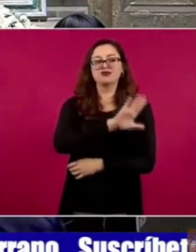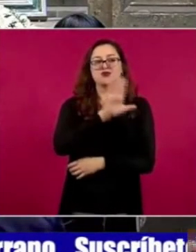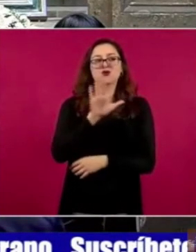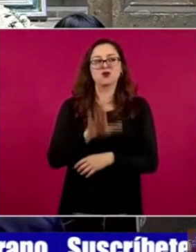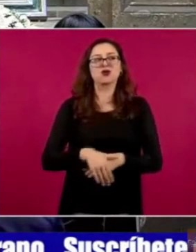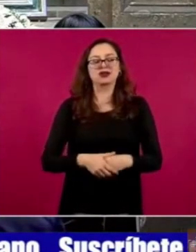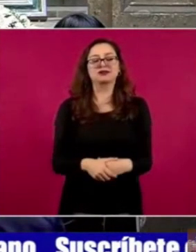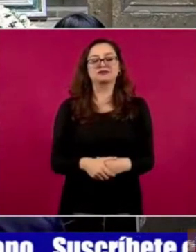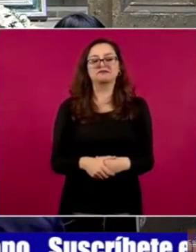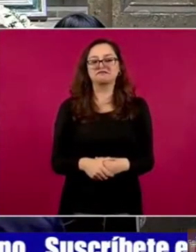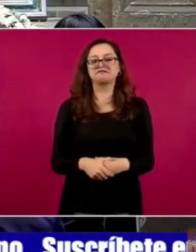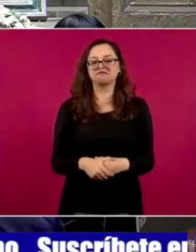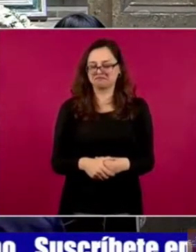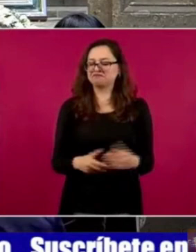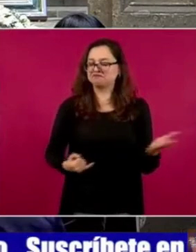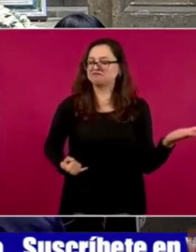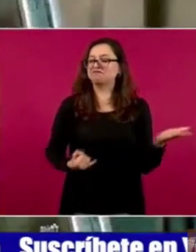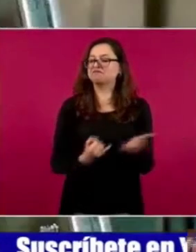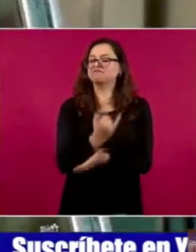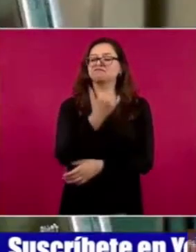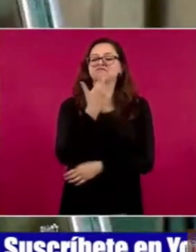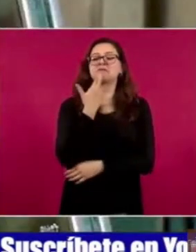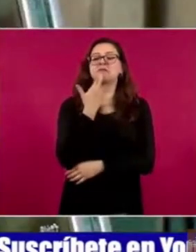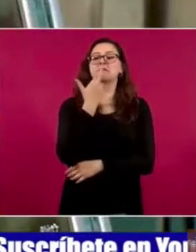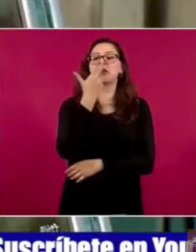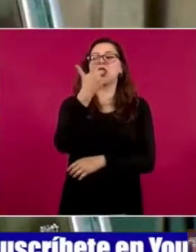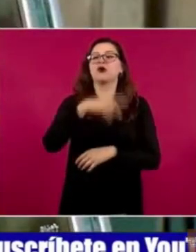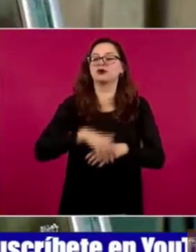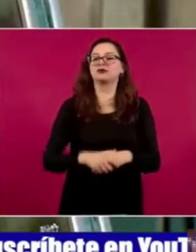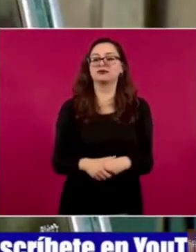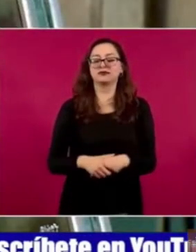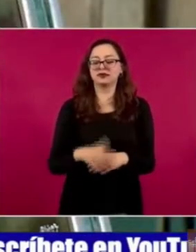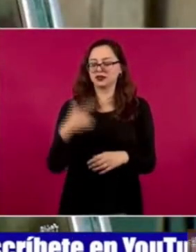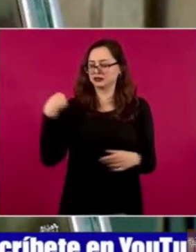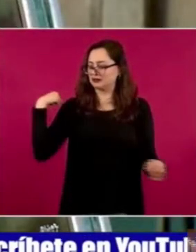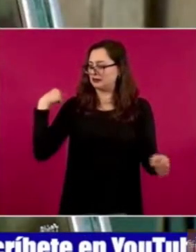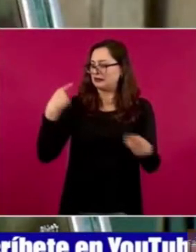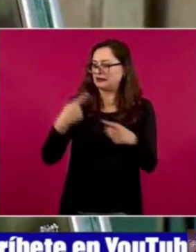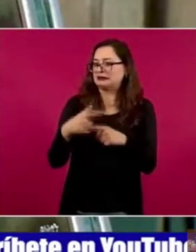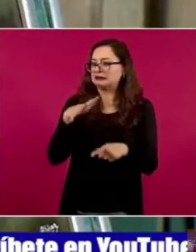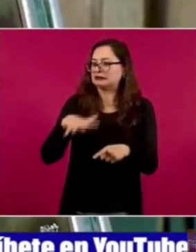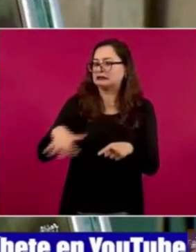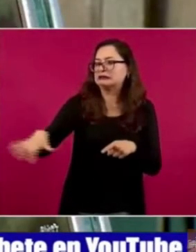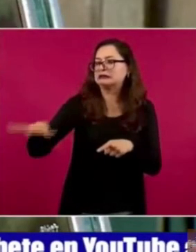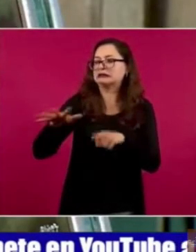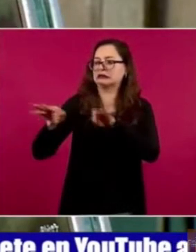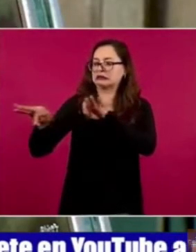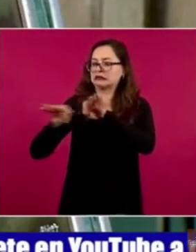mas prefiero esto que volver la espalda a los trabajadores